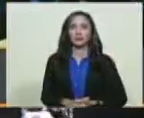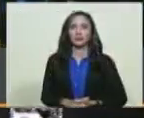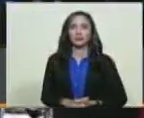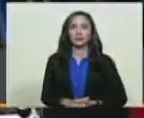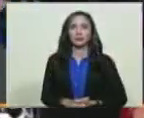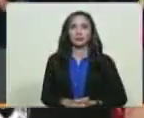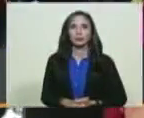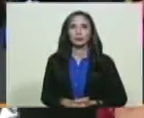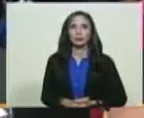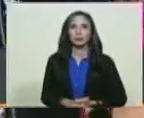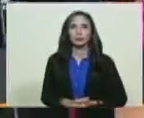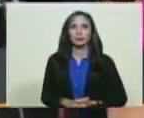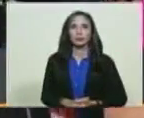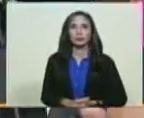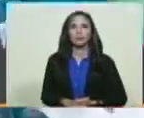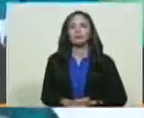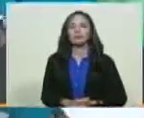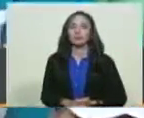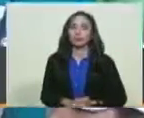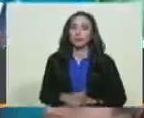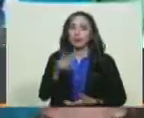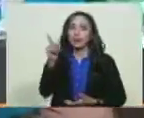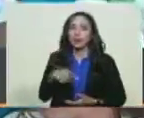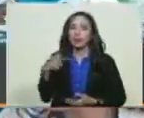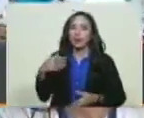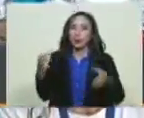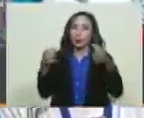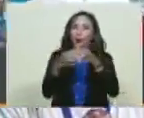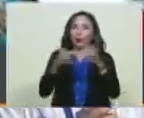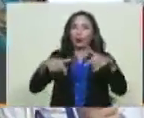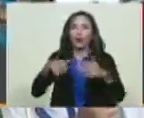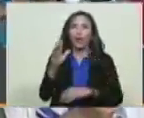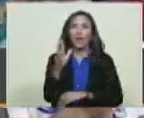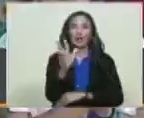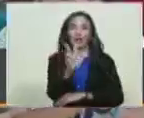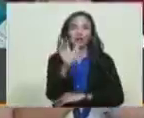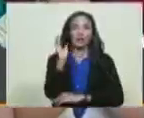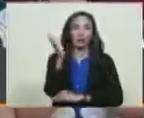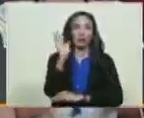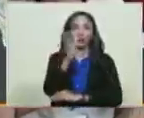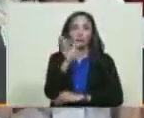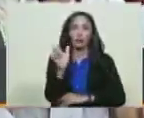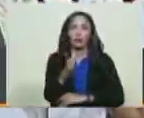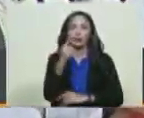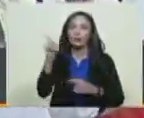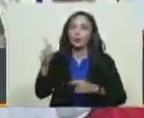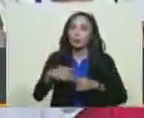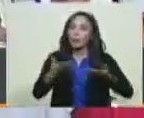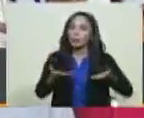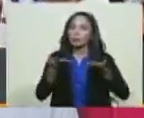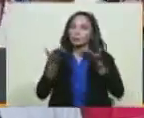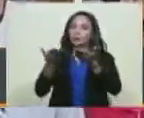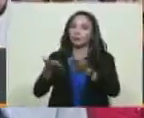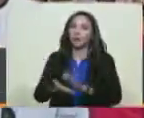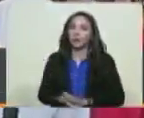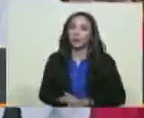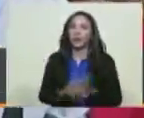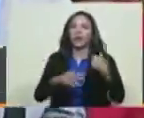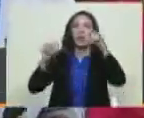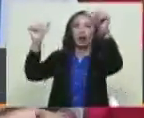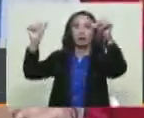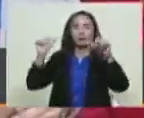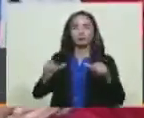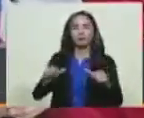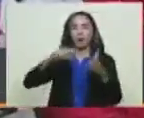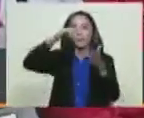y también el nombre de todo el tercer congreso presidente vamos a hacer la entrega de este cuadro